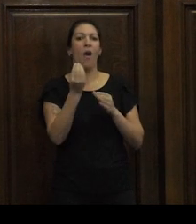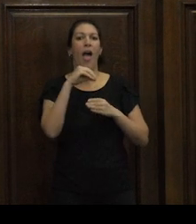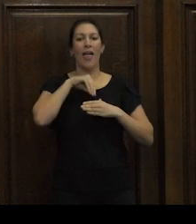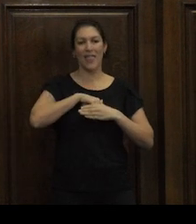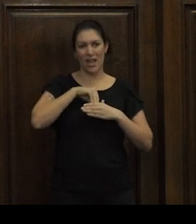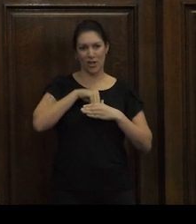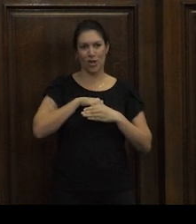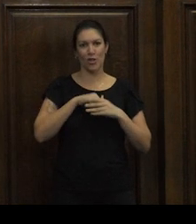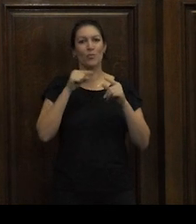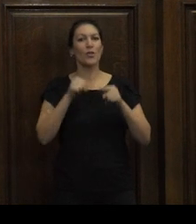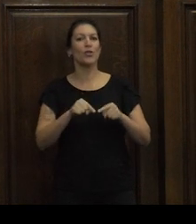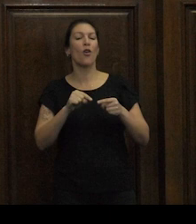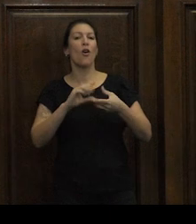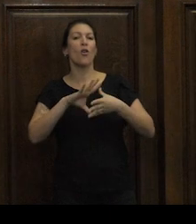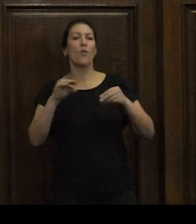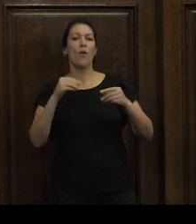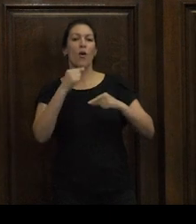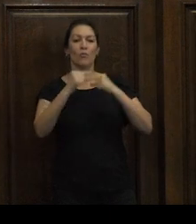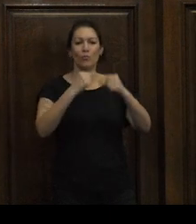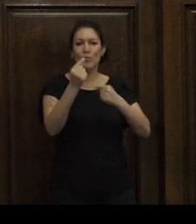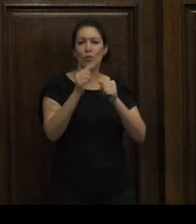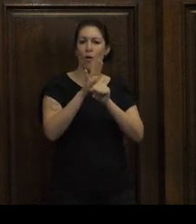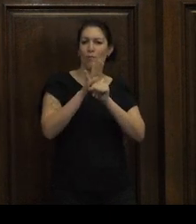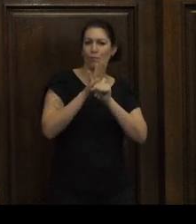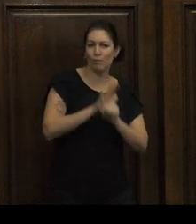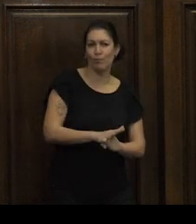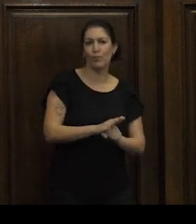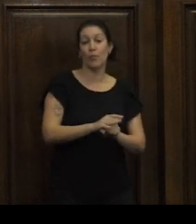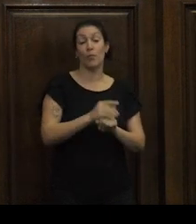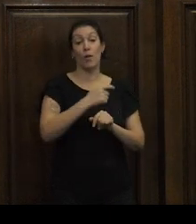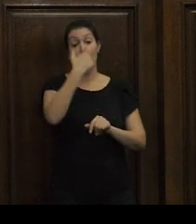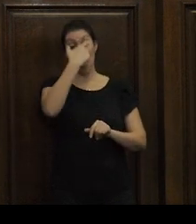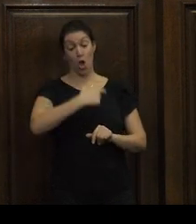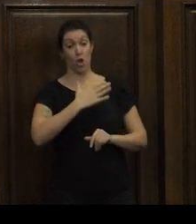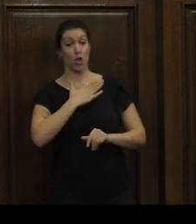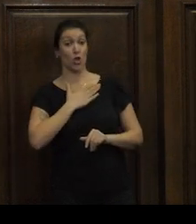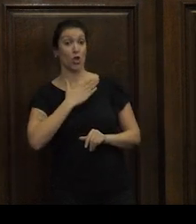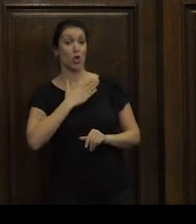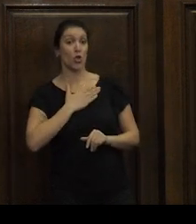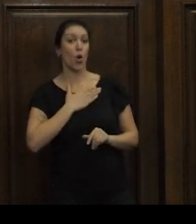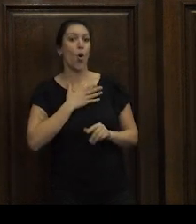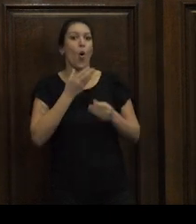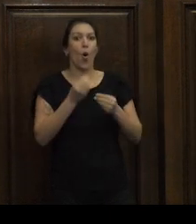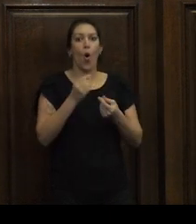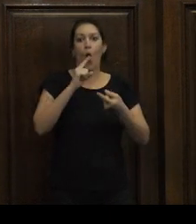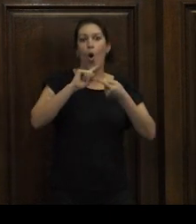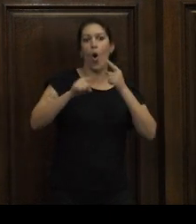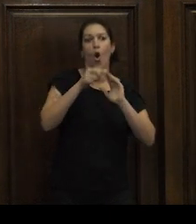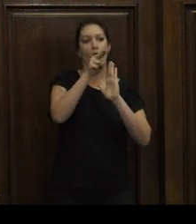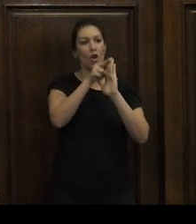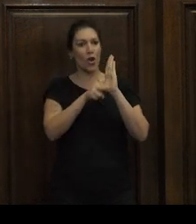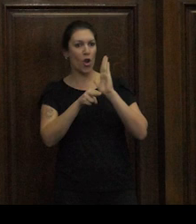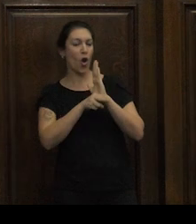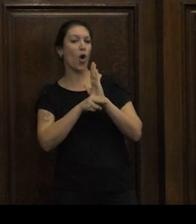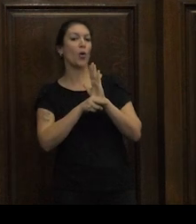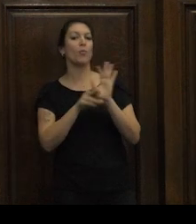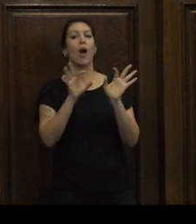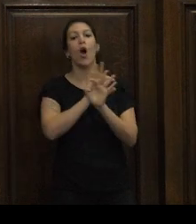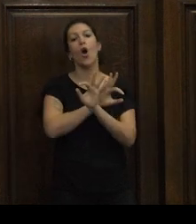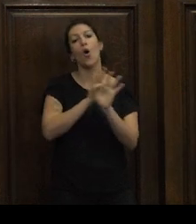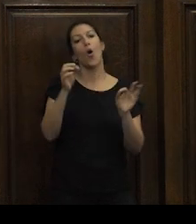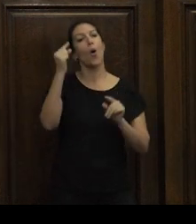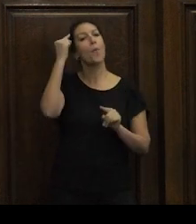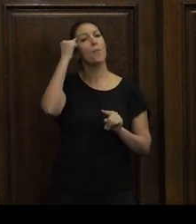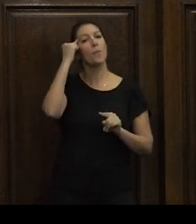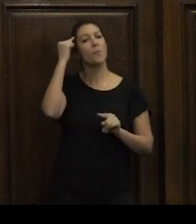que aglutina todos esos mecanismos represivos, ¿no?, como el super yo, por ejemplo, o la idea de la interiorización de la norma y la disciplina de Foucault, podríamos